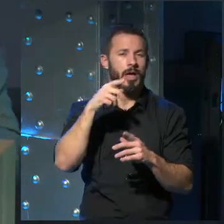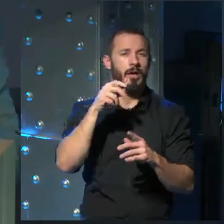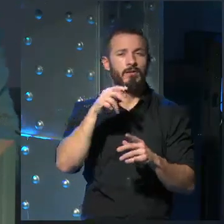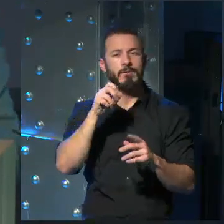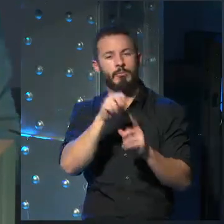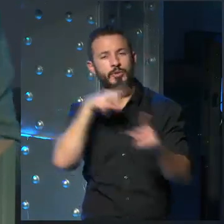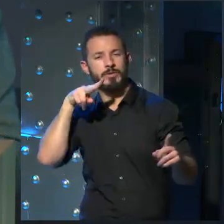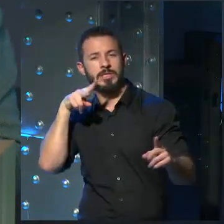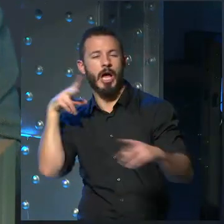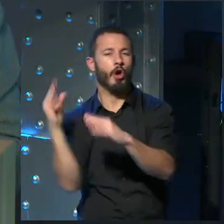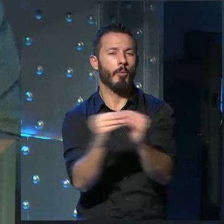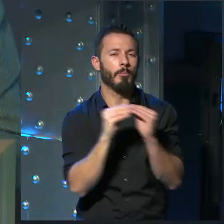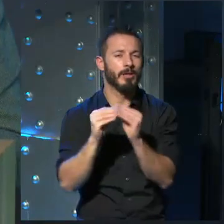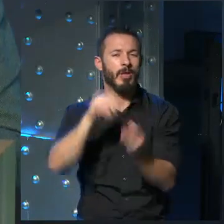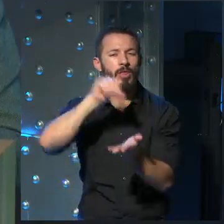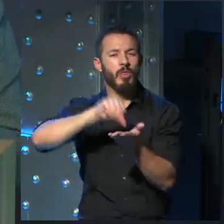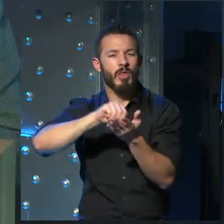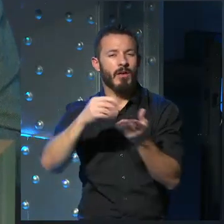queremos vivir la ciudad.